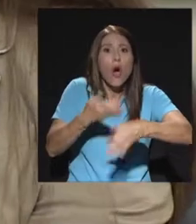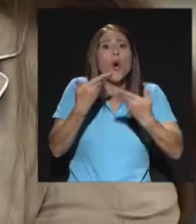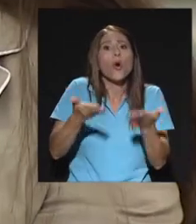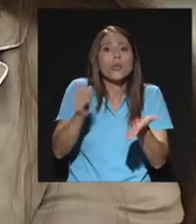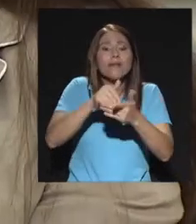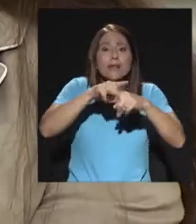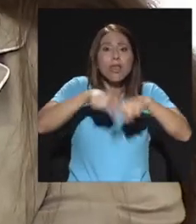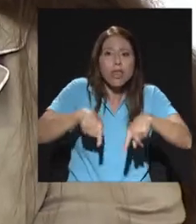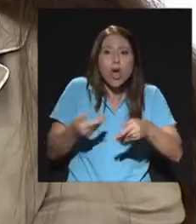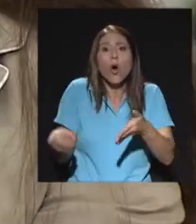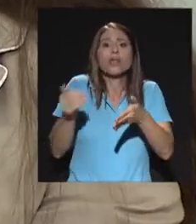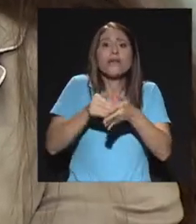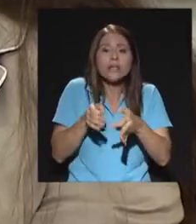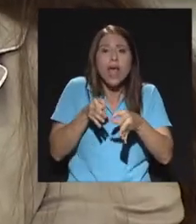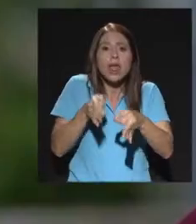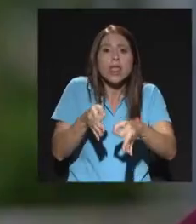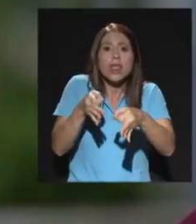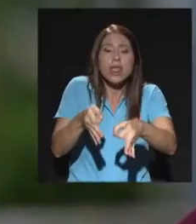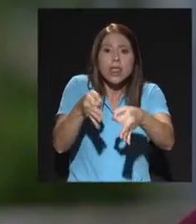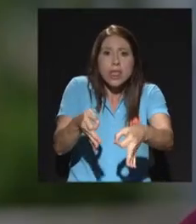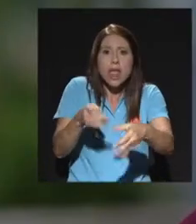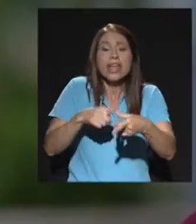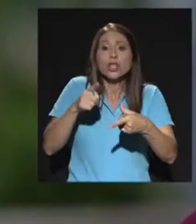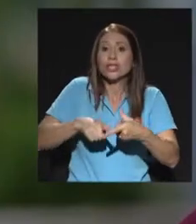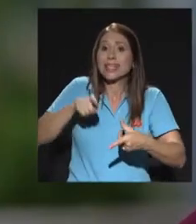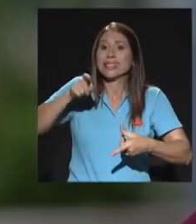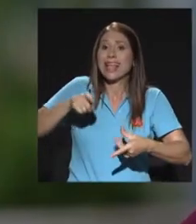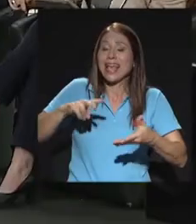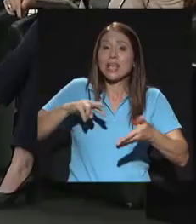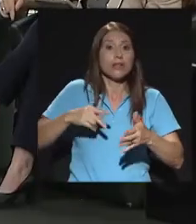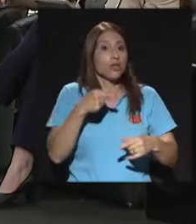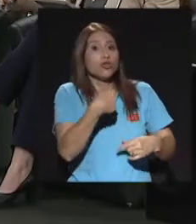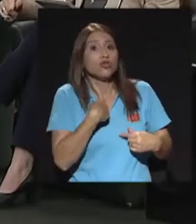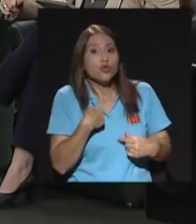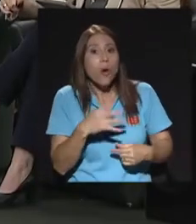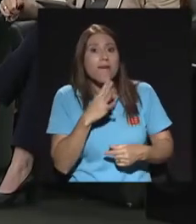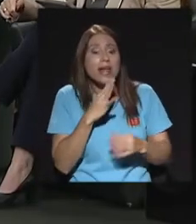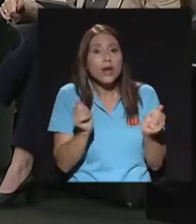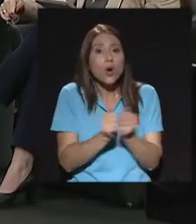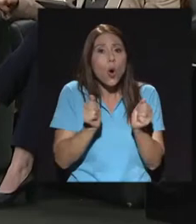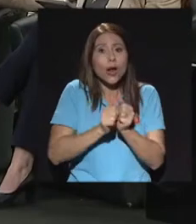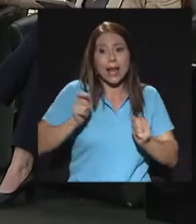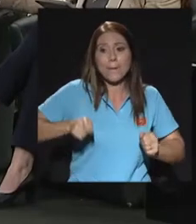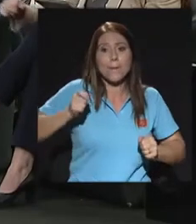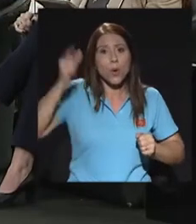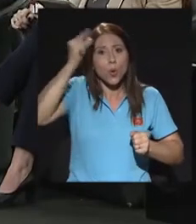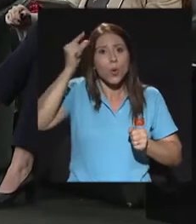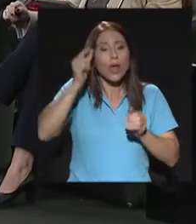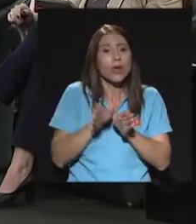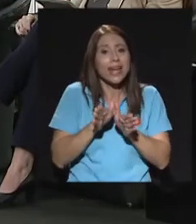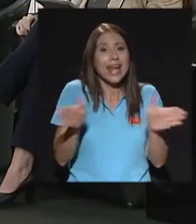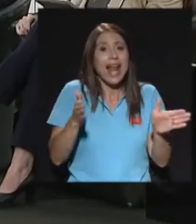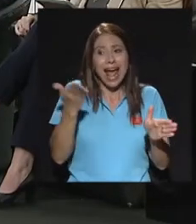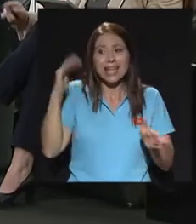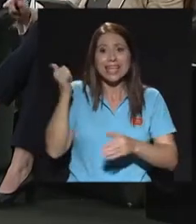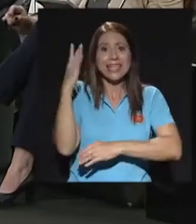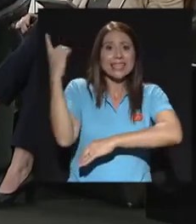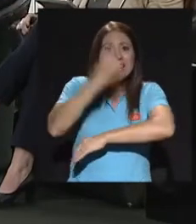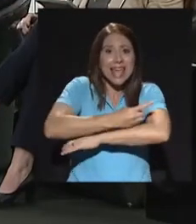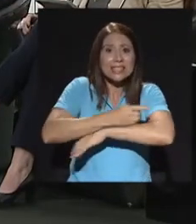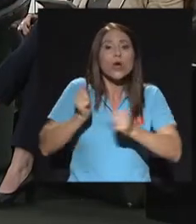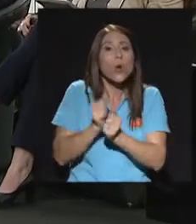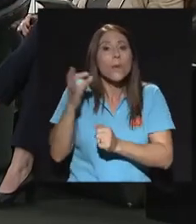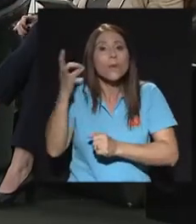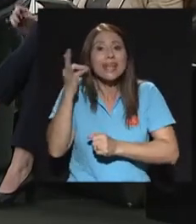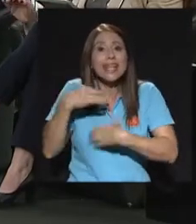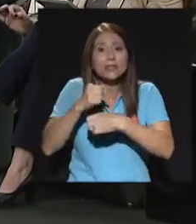consultó la Procuraduría. Es decir, que dijo que no era necesario. La Procuraduría, yo hablé con el Procurador General hace 15 días y con la subprocuradora que hizo ese informe. ¿Y sabe qué